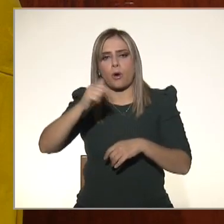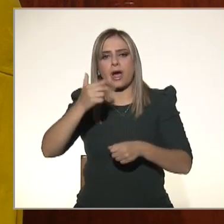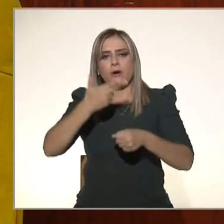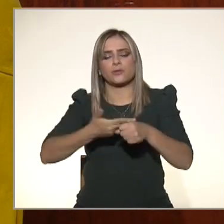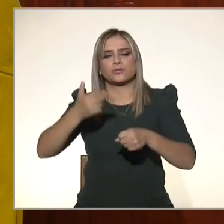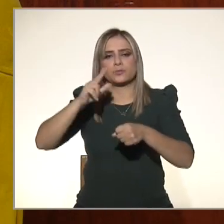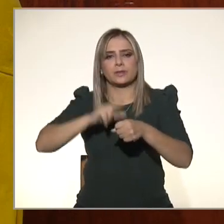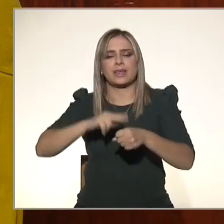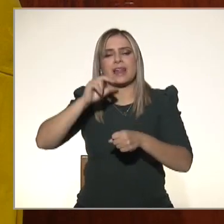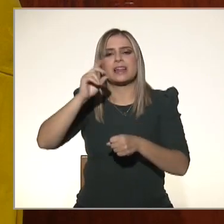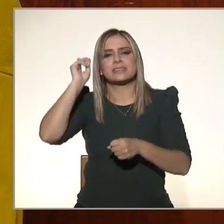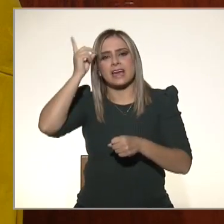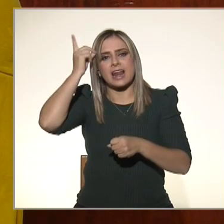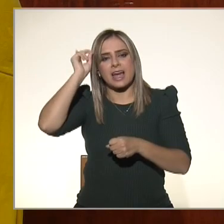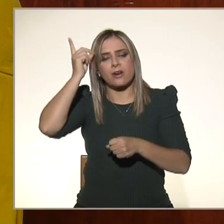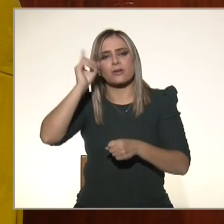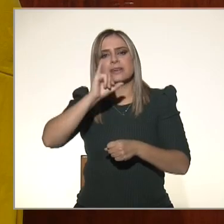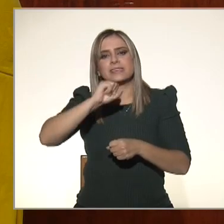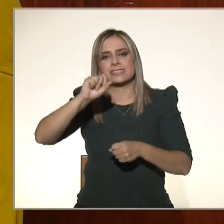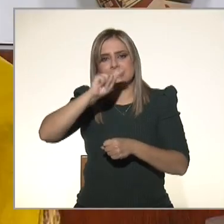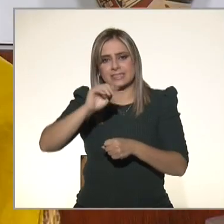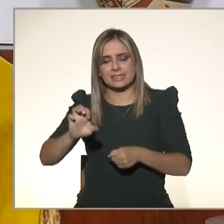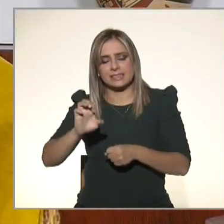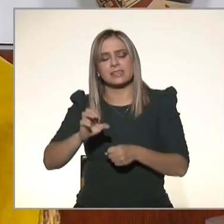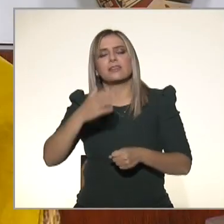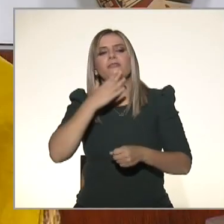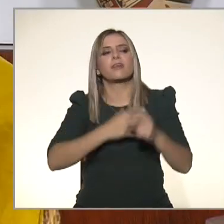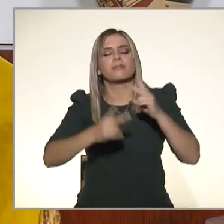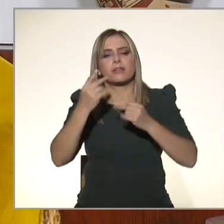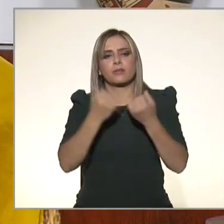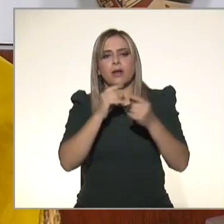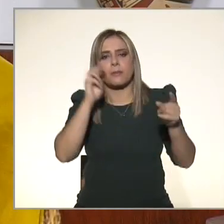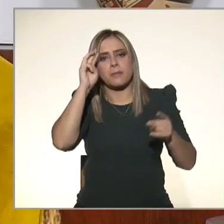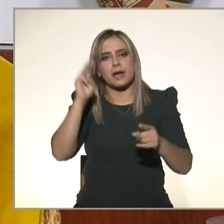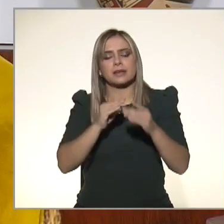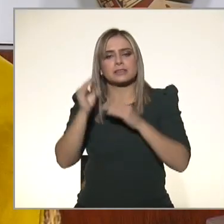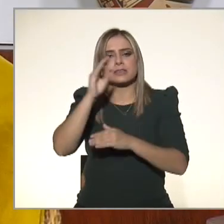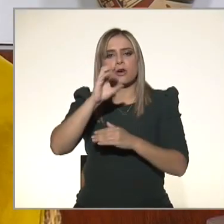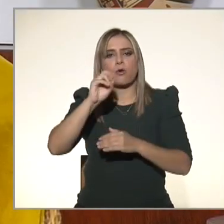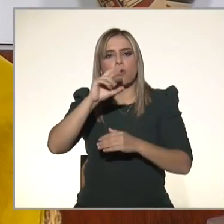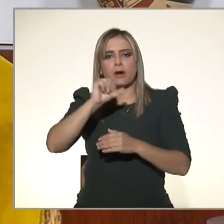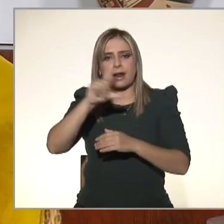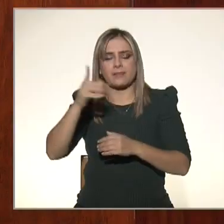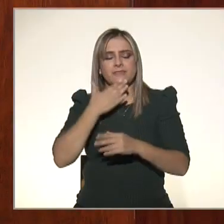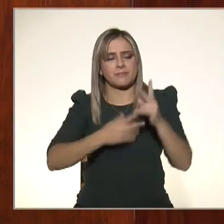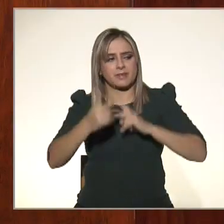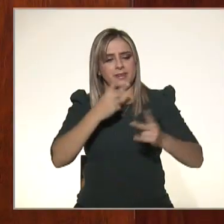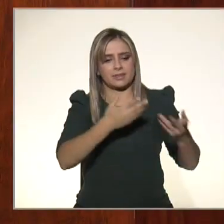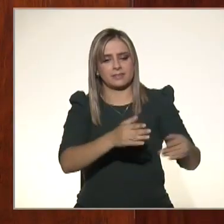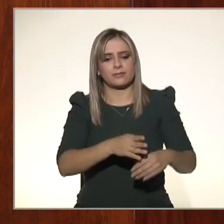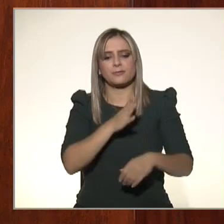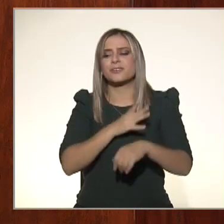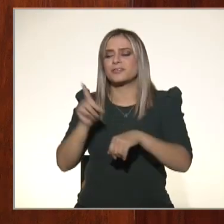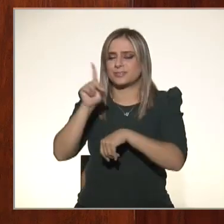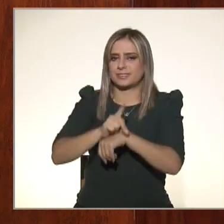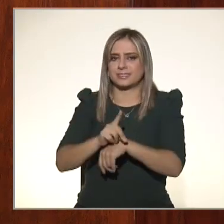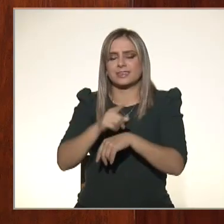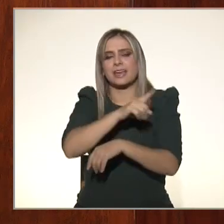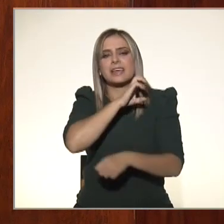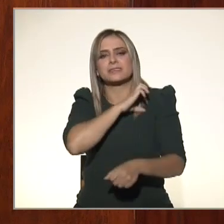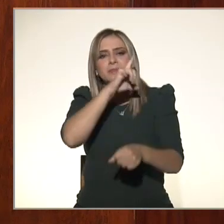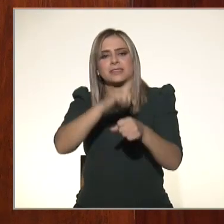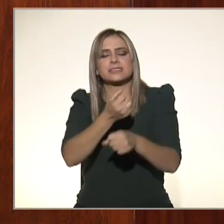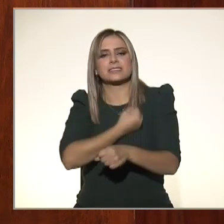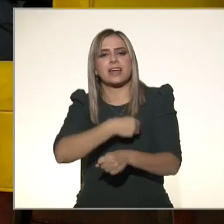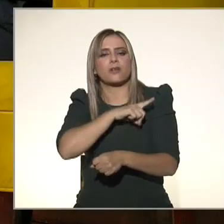Regional General Ignacio Zaragoza del ISSSTE. Le doy la bienvenida también al maestro Miguel Corral Estrada. Bienvenido. Hola, buenos días. Especialista en